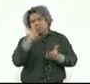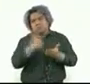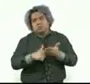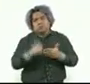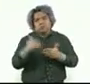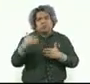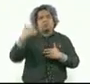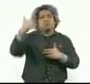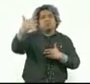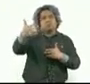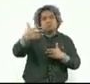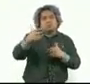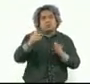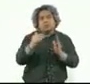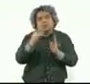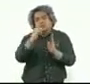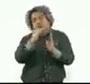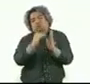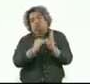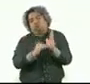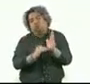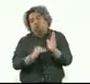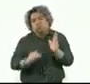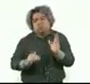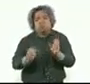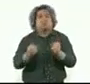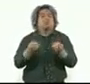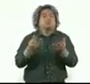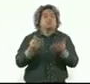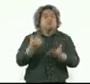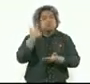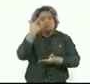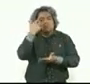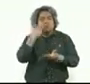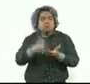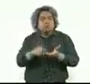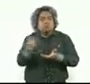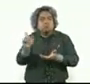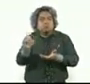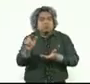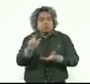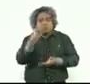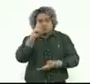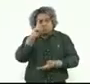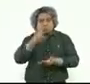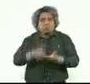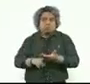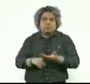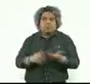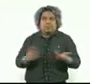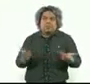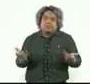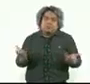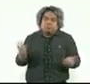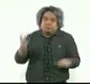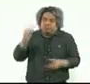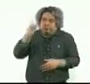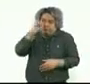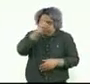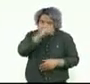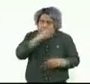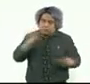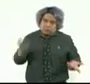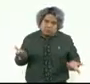se podrían llegar a los mínimos en contagios? Sí, no, es complejo saberlo